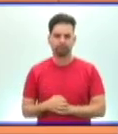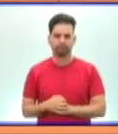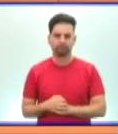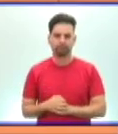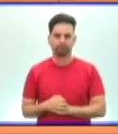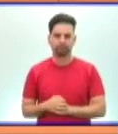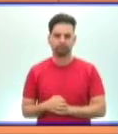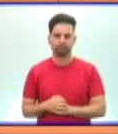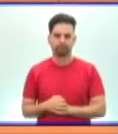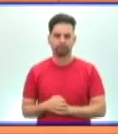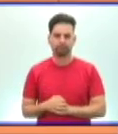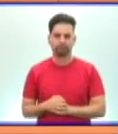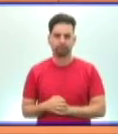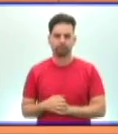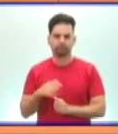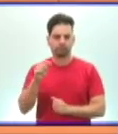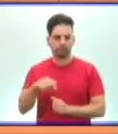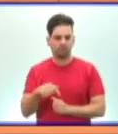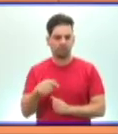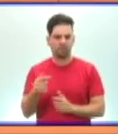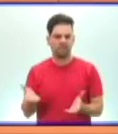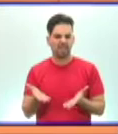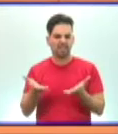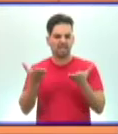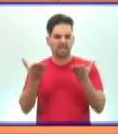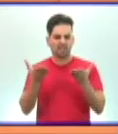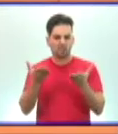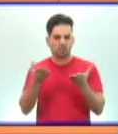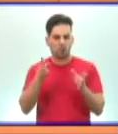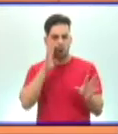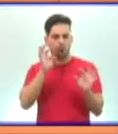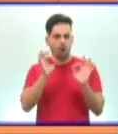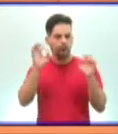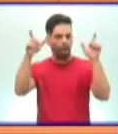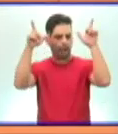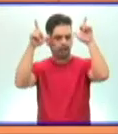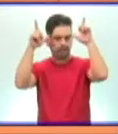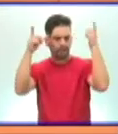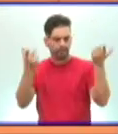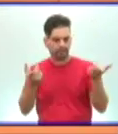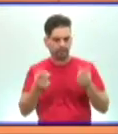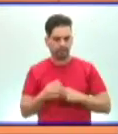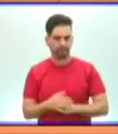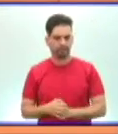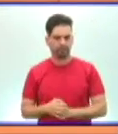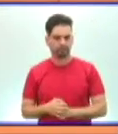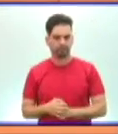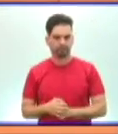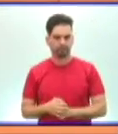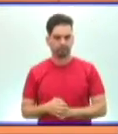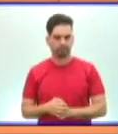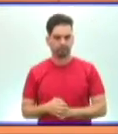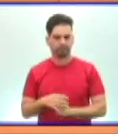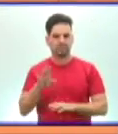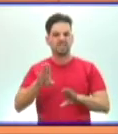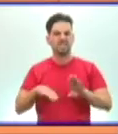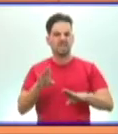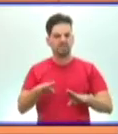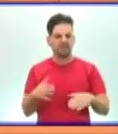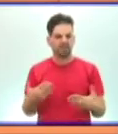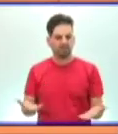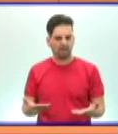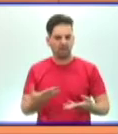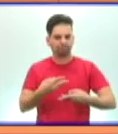agricultura, para el desarrollo de la ganadería, tan dependientes de este recurso tan importante como es el suelo? Teniendo en cuenta